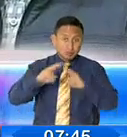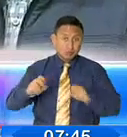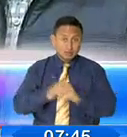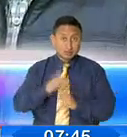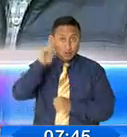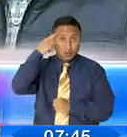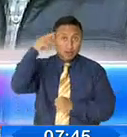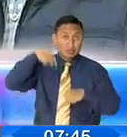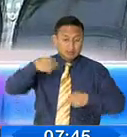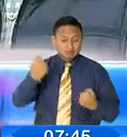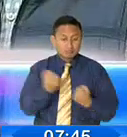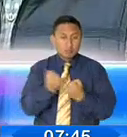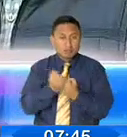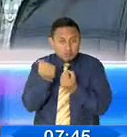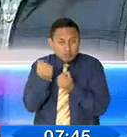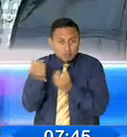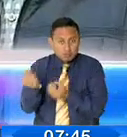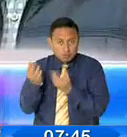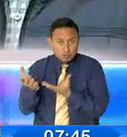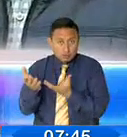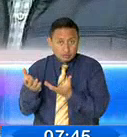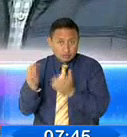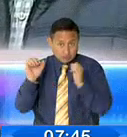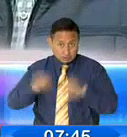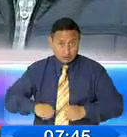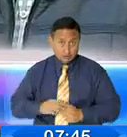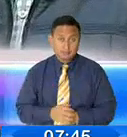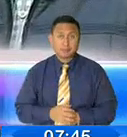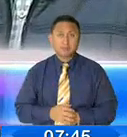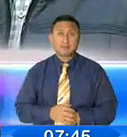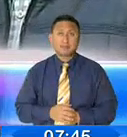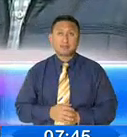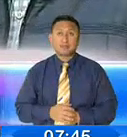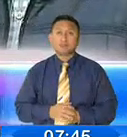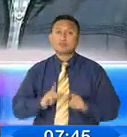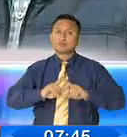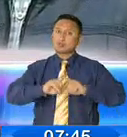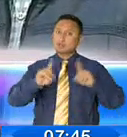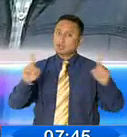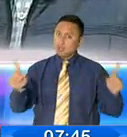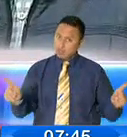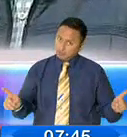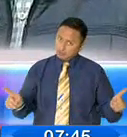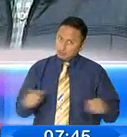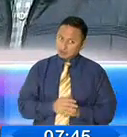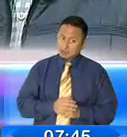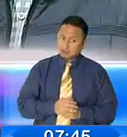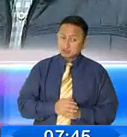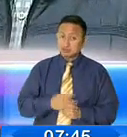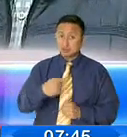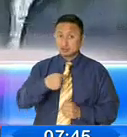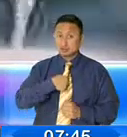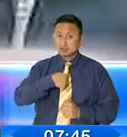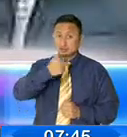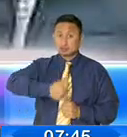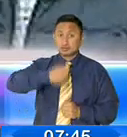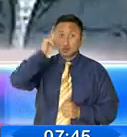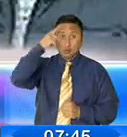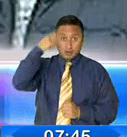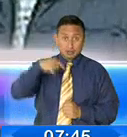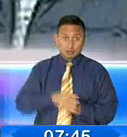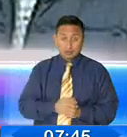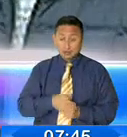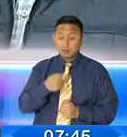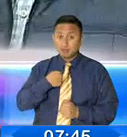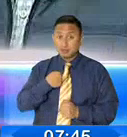la información que a uno le solicite. Y otra cosa es muy distinta, que el gobierno pretenda meter la mano